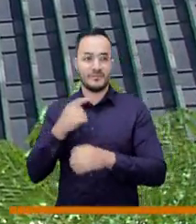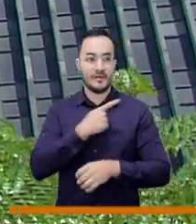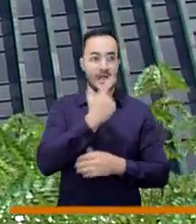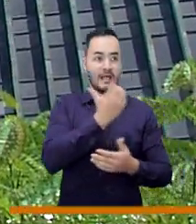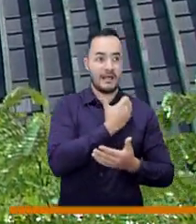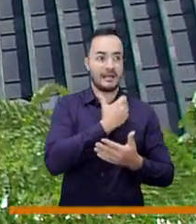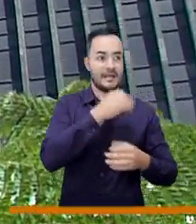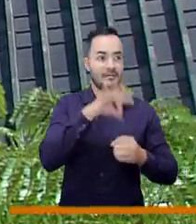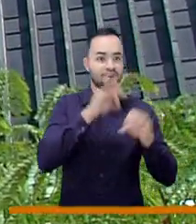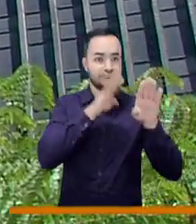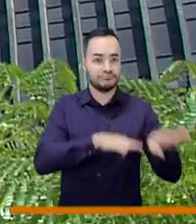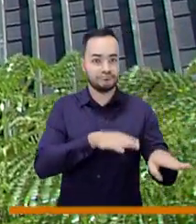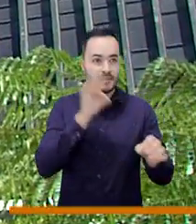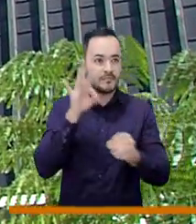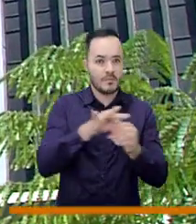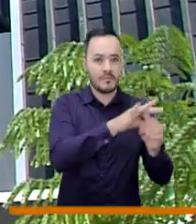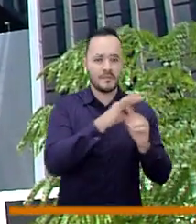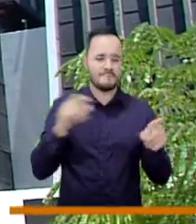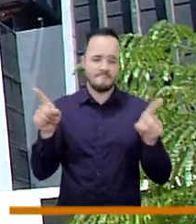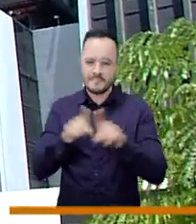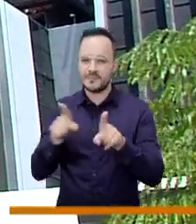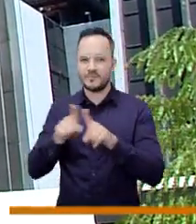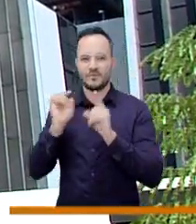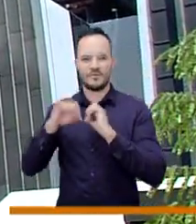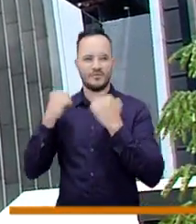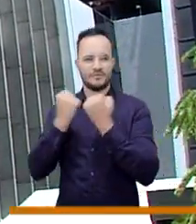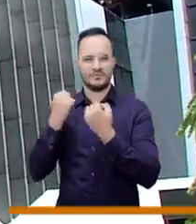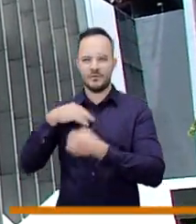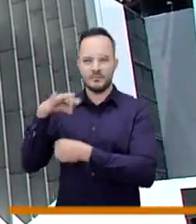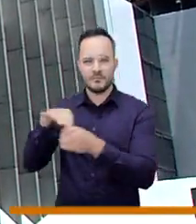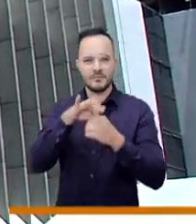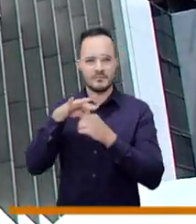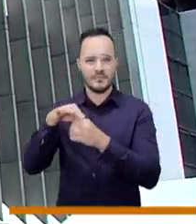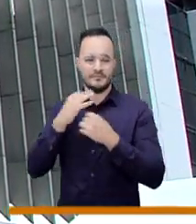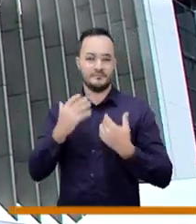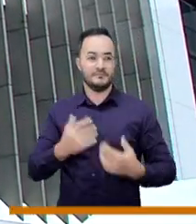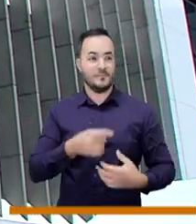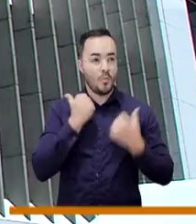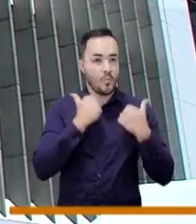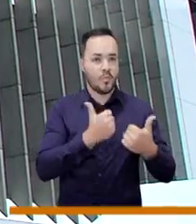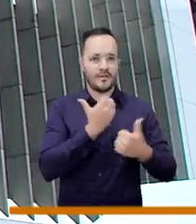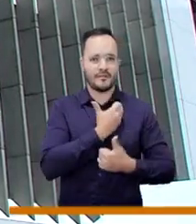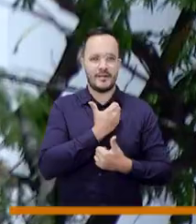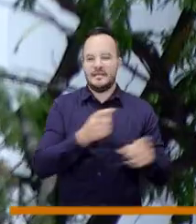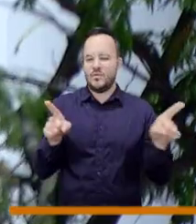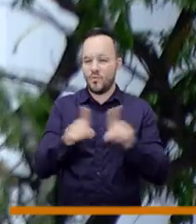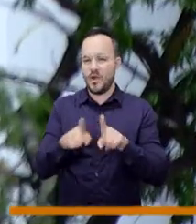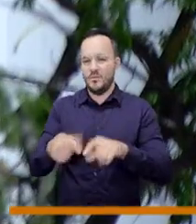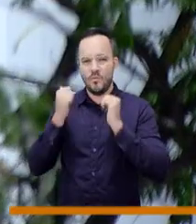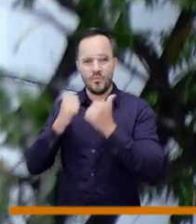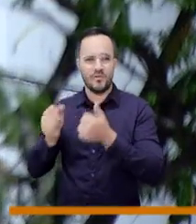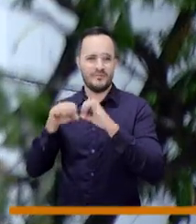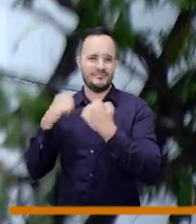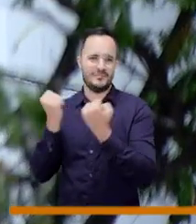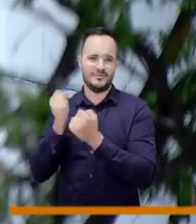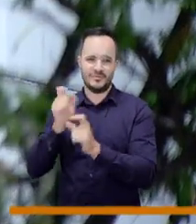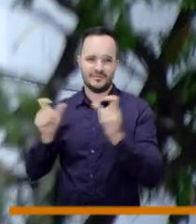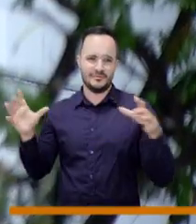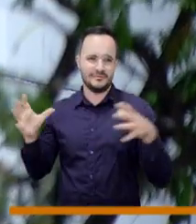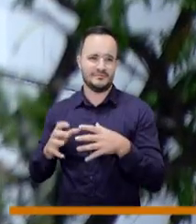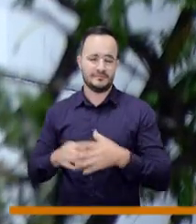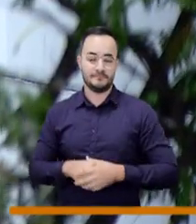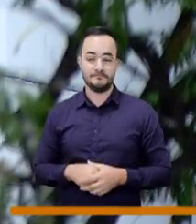alcalde, se elige el consejo, y tan importante como elegir un buen alcalde es elegir un buen consejo. Por lo tanto, es